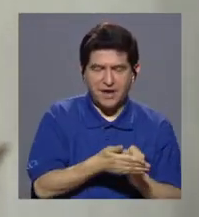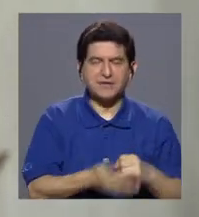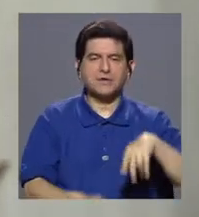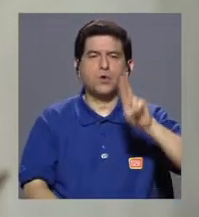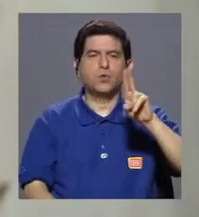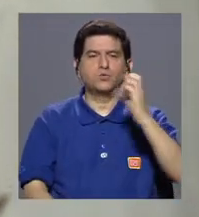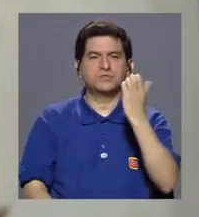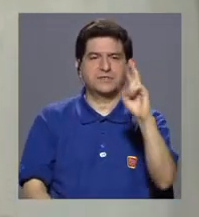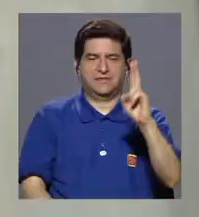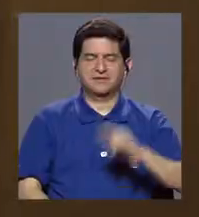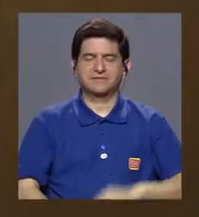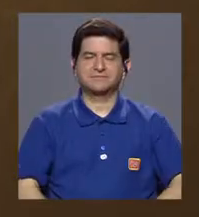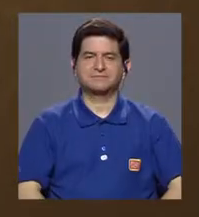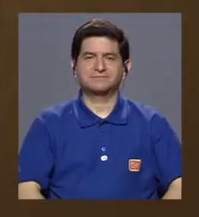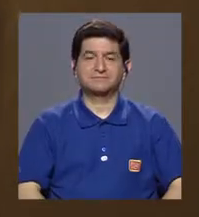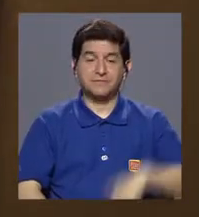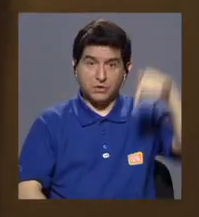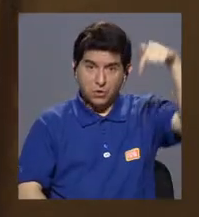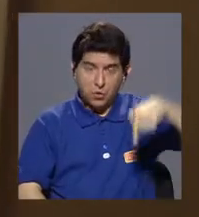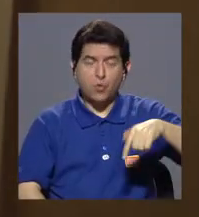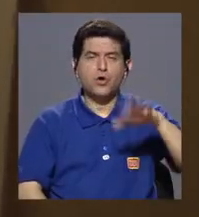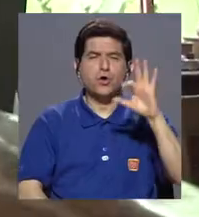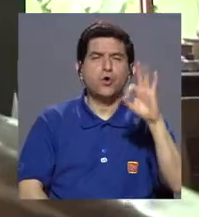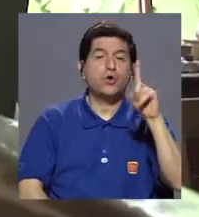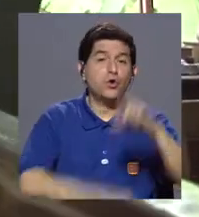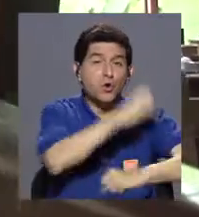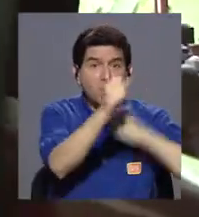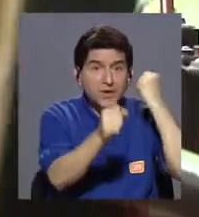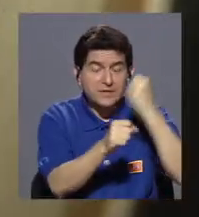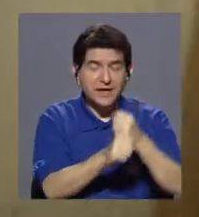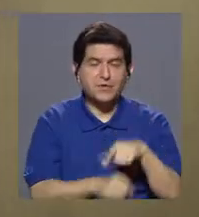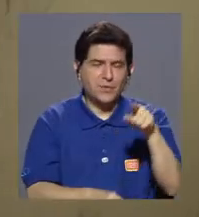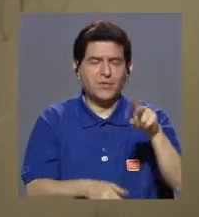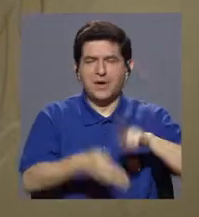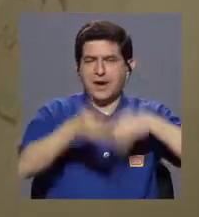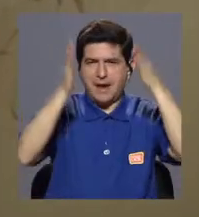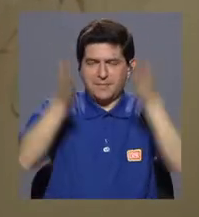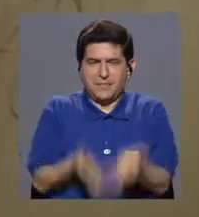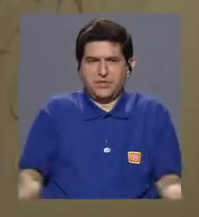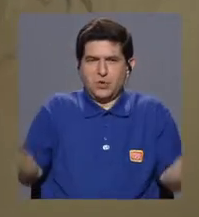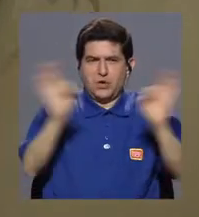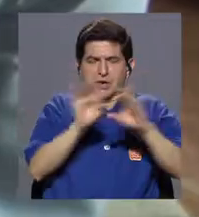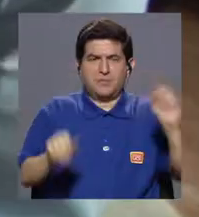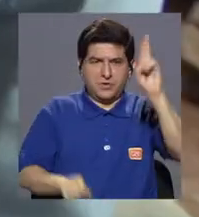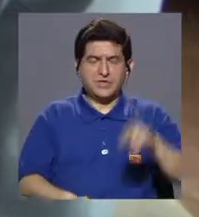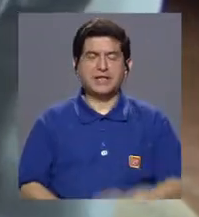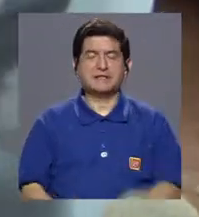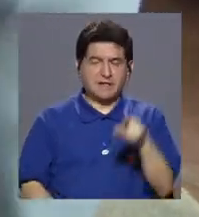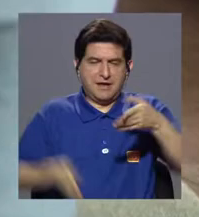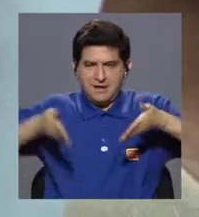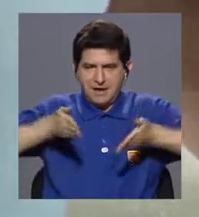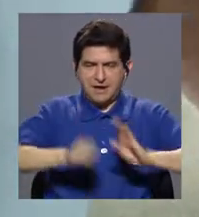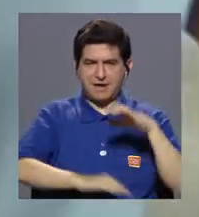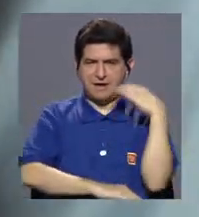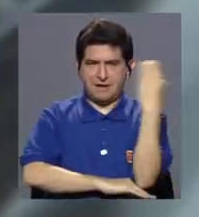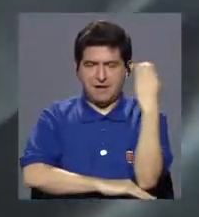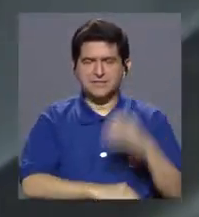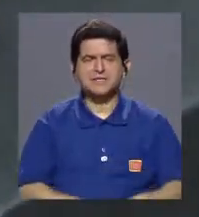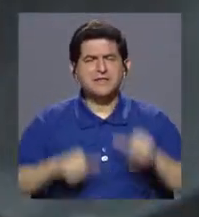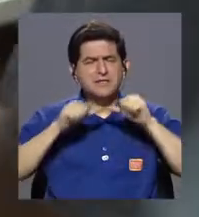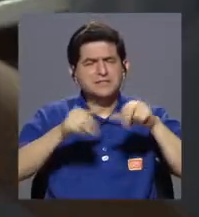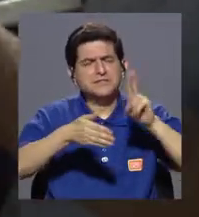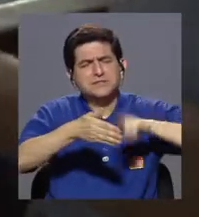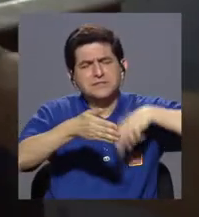de la Universidad de Costa Rica. Hoy, a sus 91 años, esta gran pintora costarricense de origen colombiano sigue